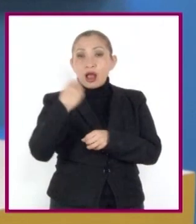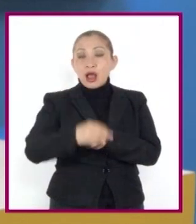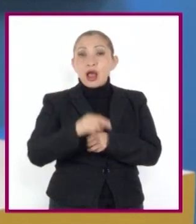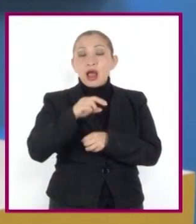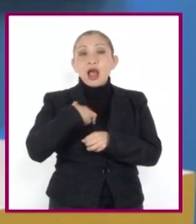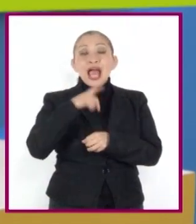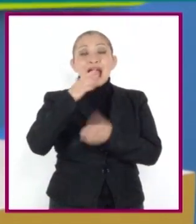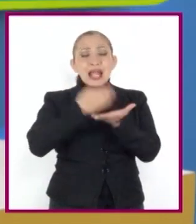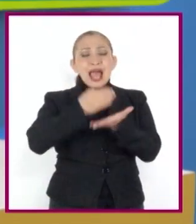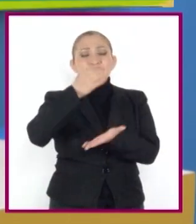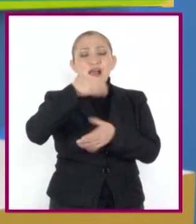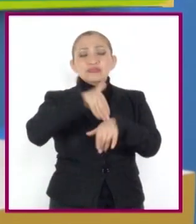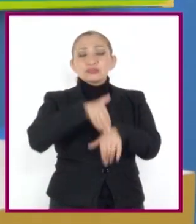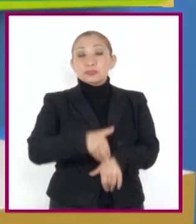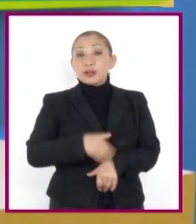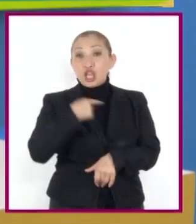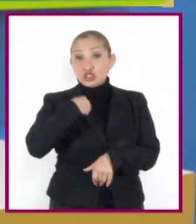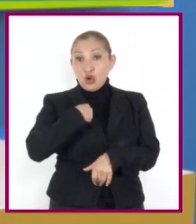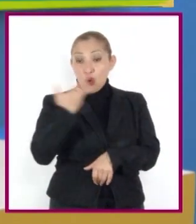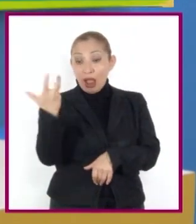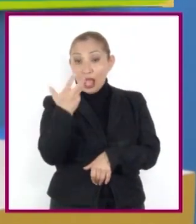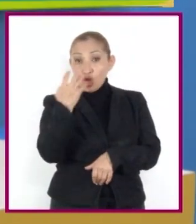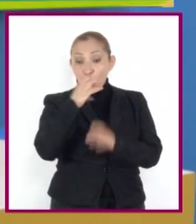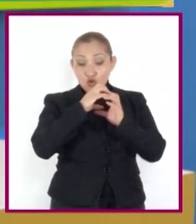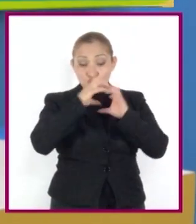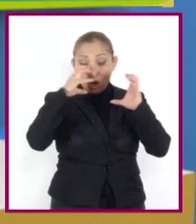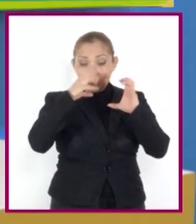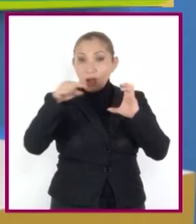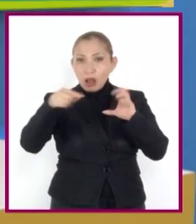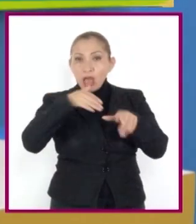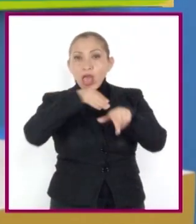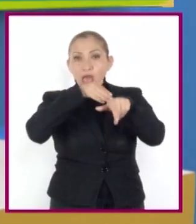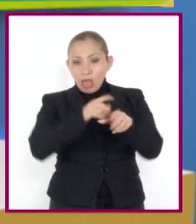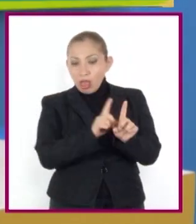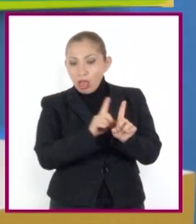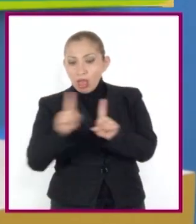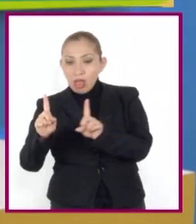lata obediente porque hacia donde dirijamos el globo, la lata irá.